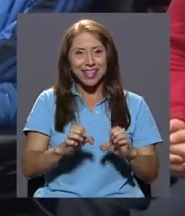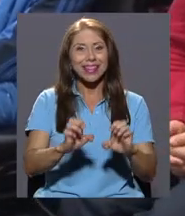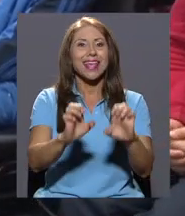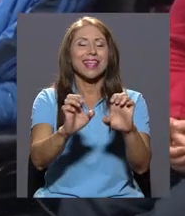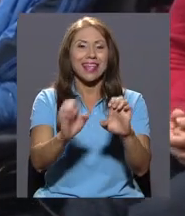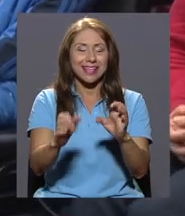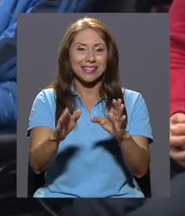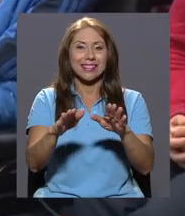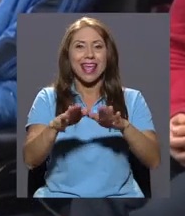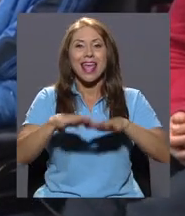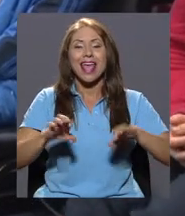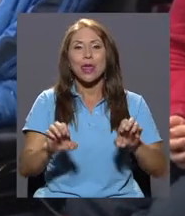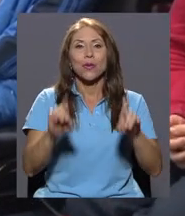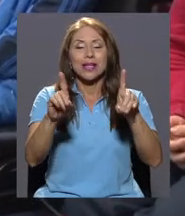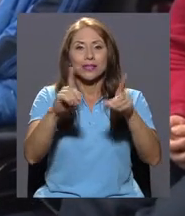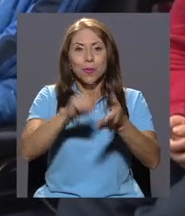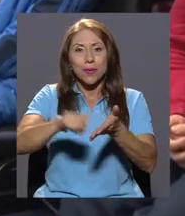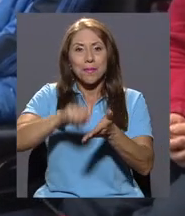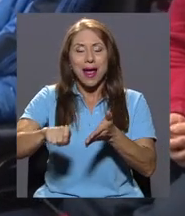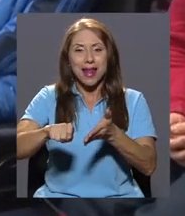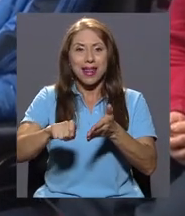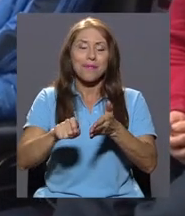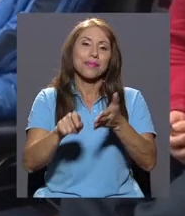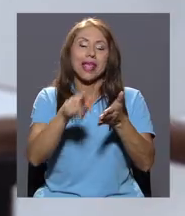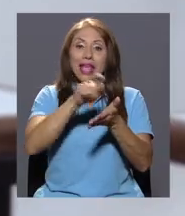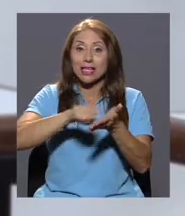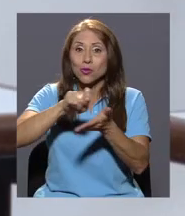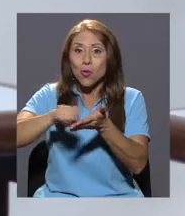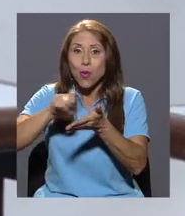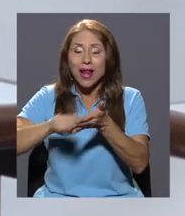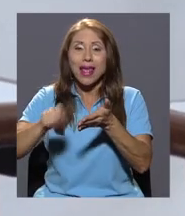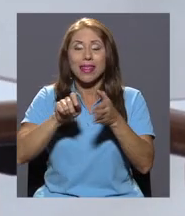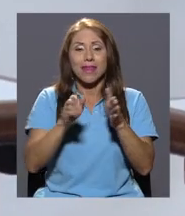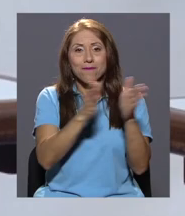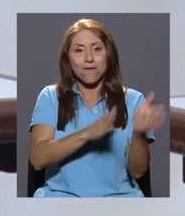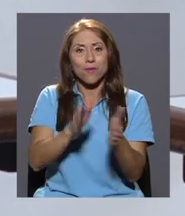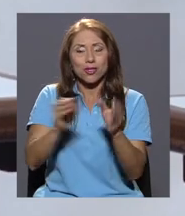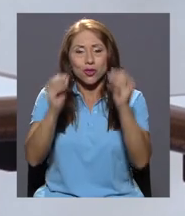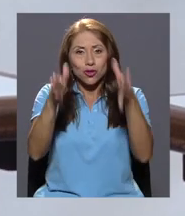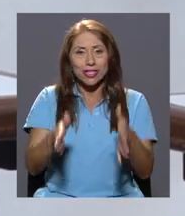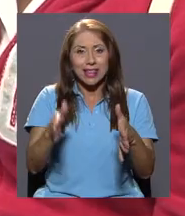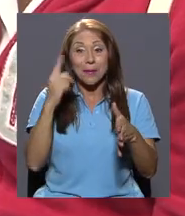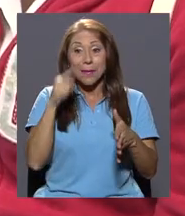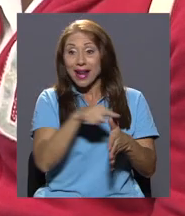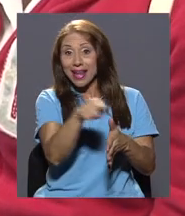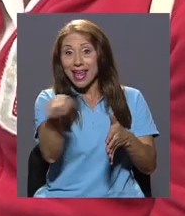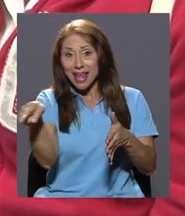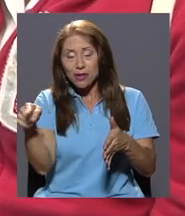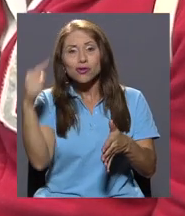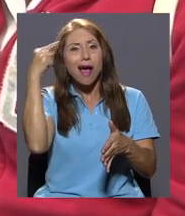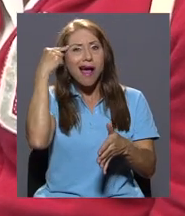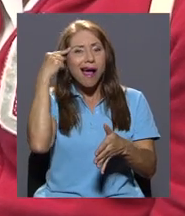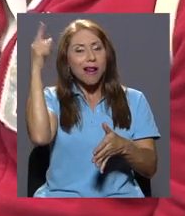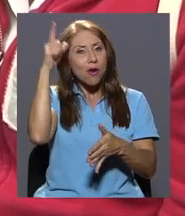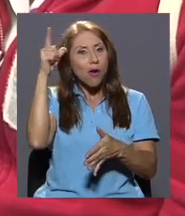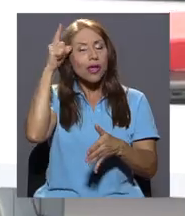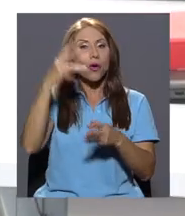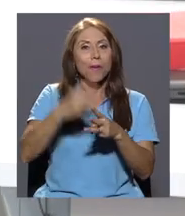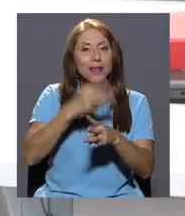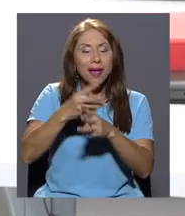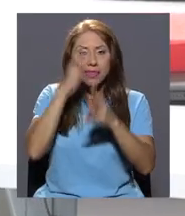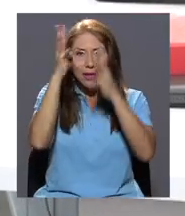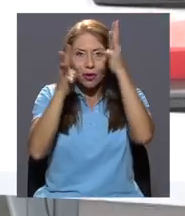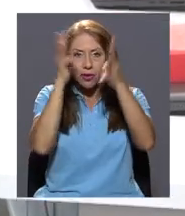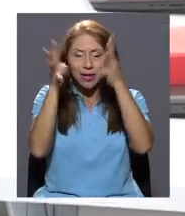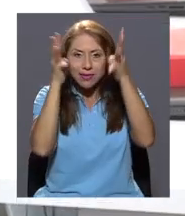de educación primaria de la Escuela de Formación Docente para desarrollar en los escolares el pensamiento lógico, matemático y la